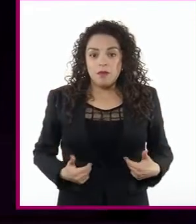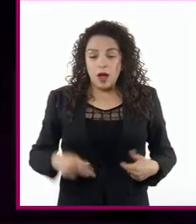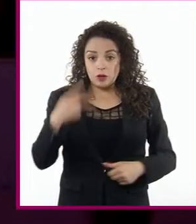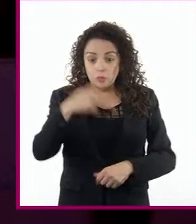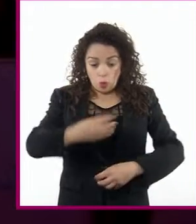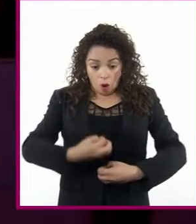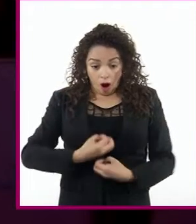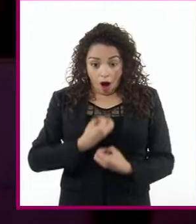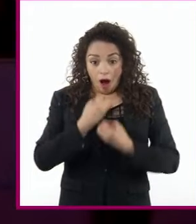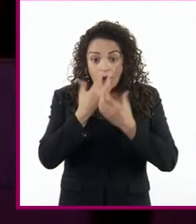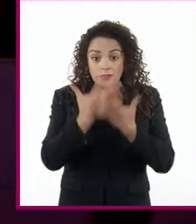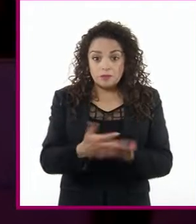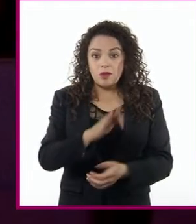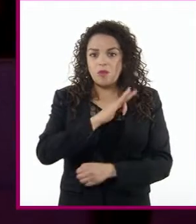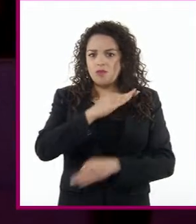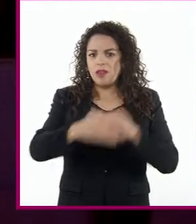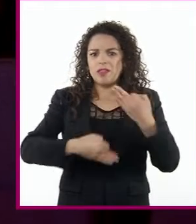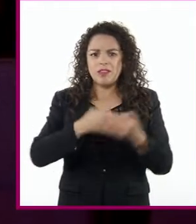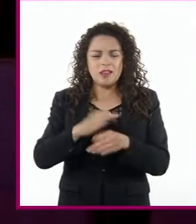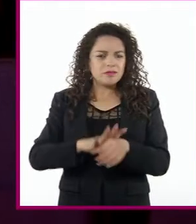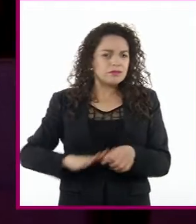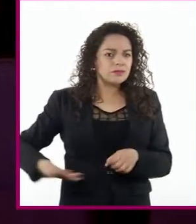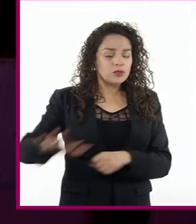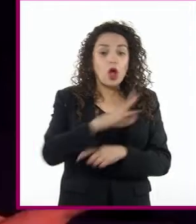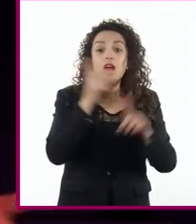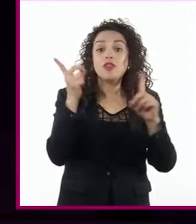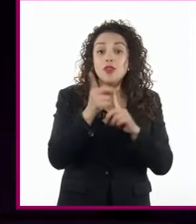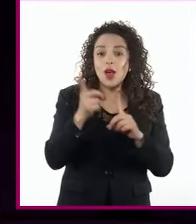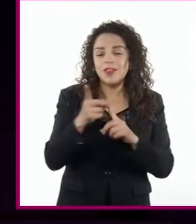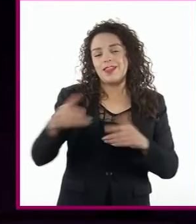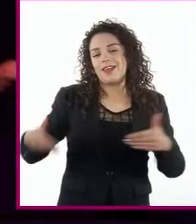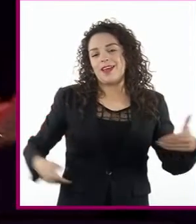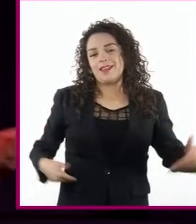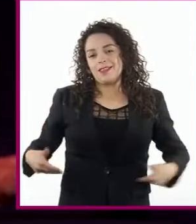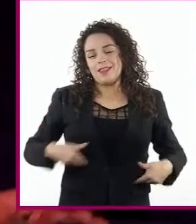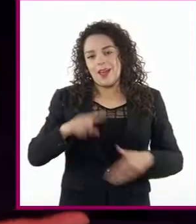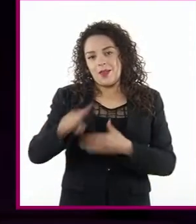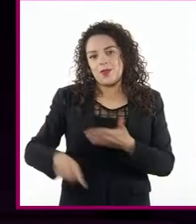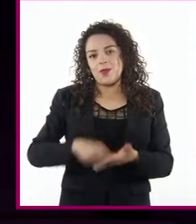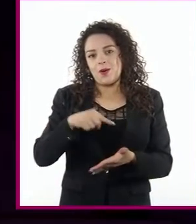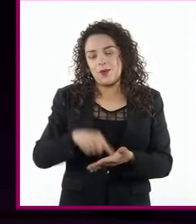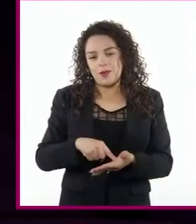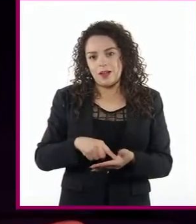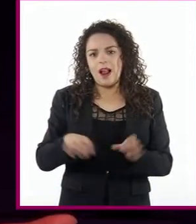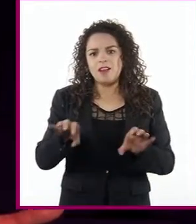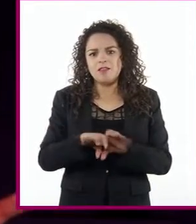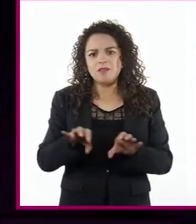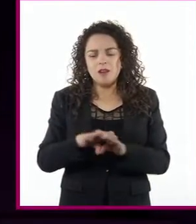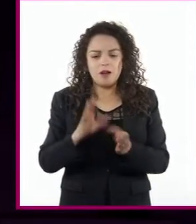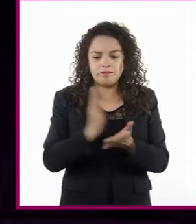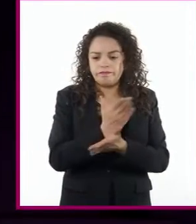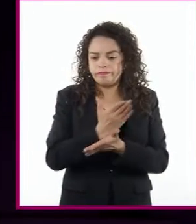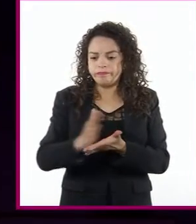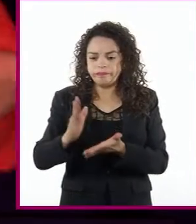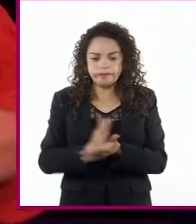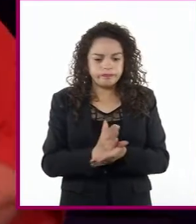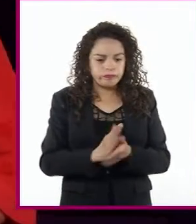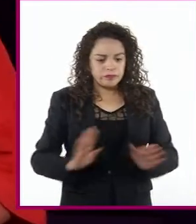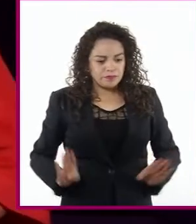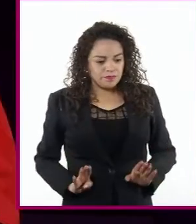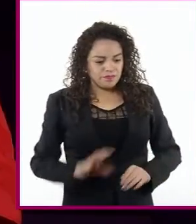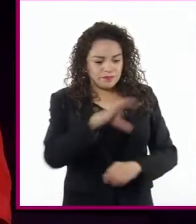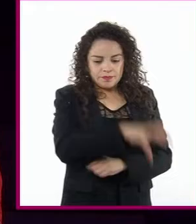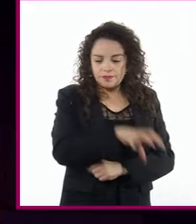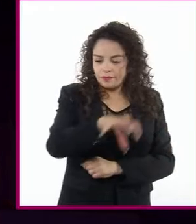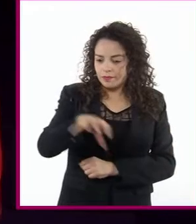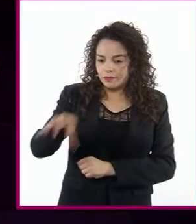expresión colectiva en las obras teatrales. ¿Cómo clasificarlas? Una forma es